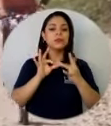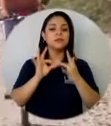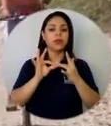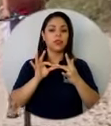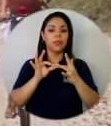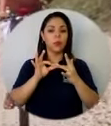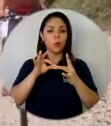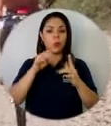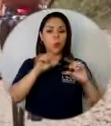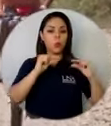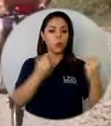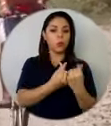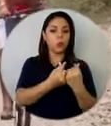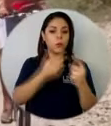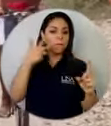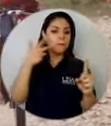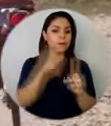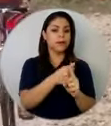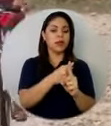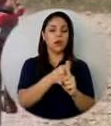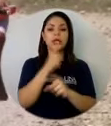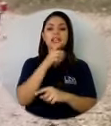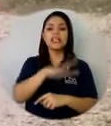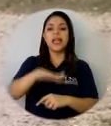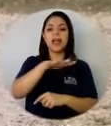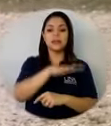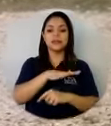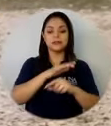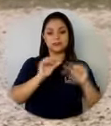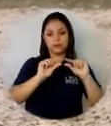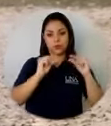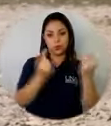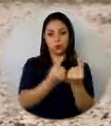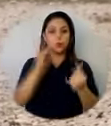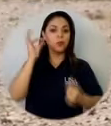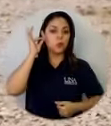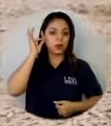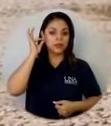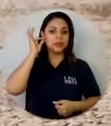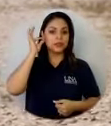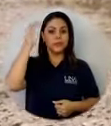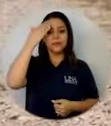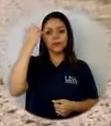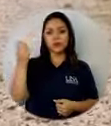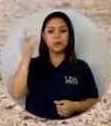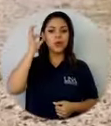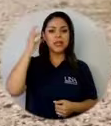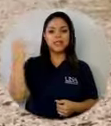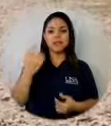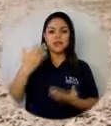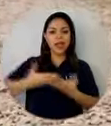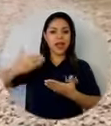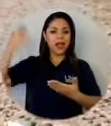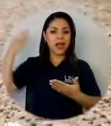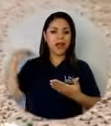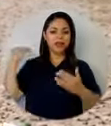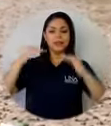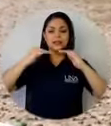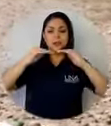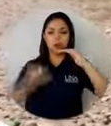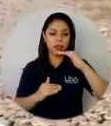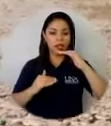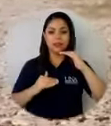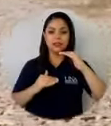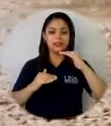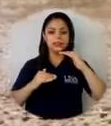son las mujeres. ¿Y eso por qué? Bueno, porque las mujeres desde antes de la pandemia traíamos desigualdades y